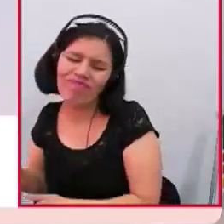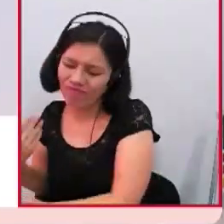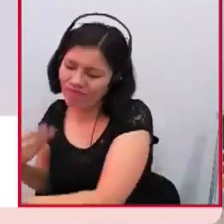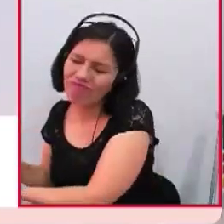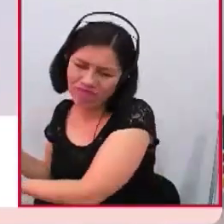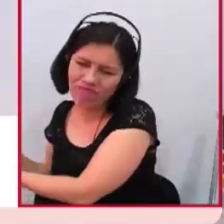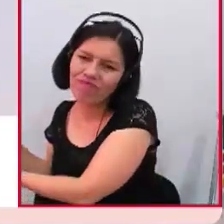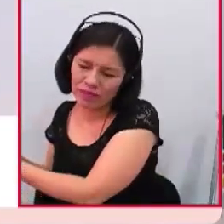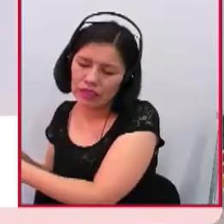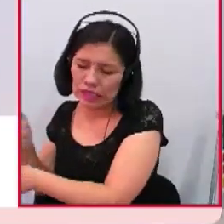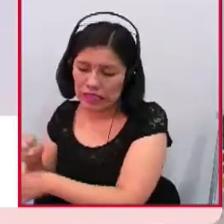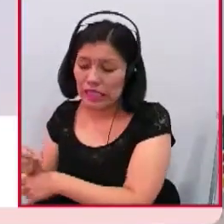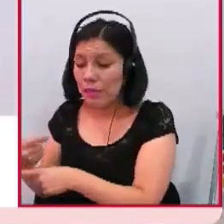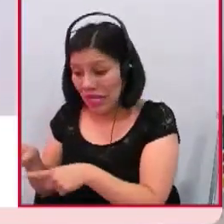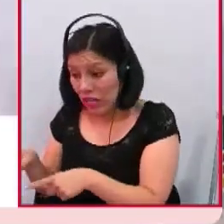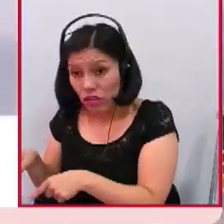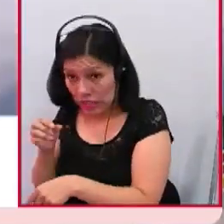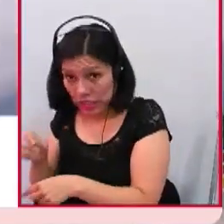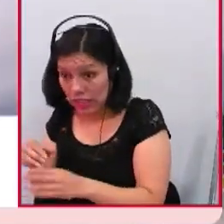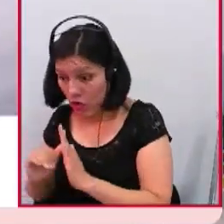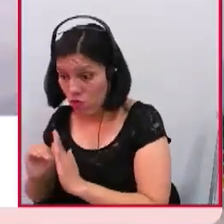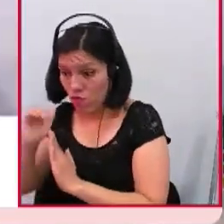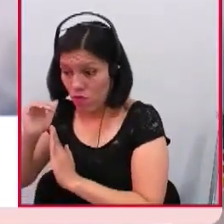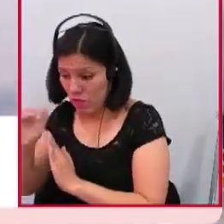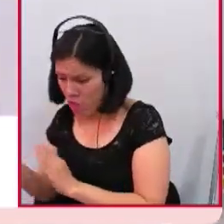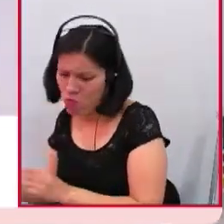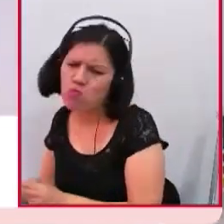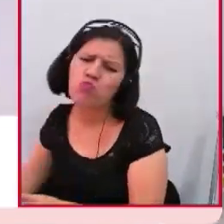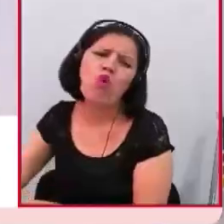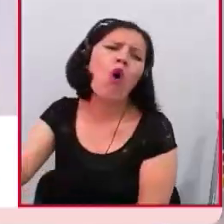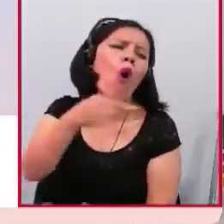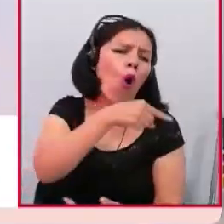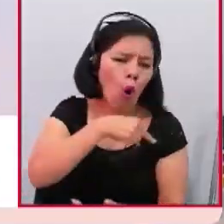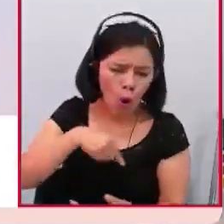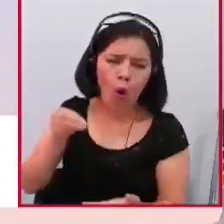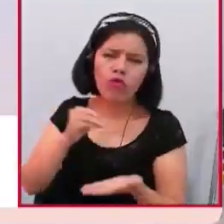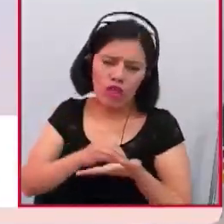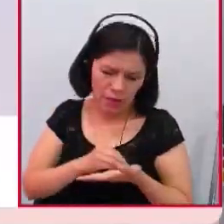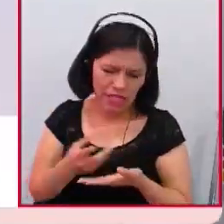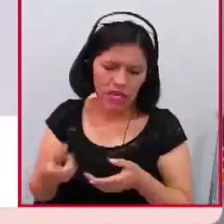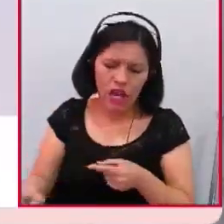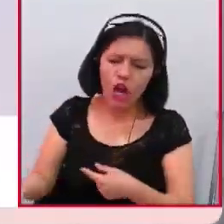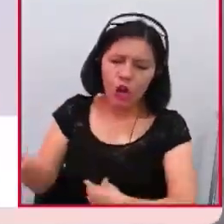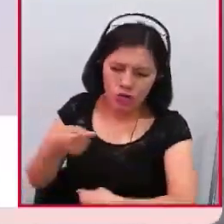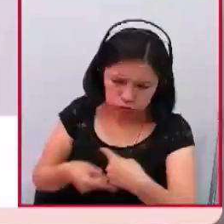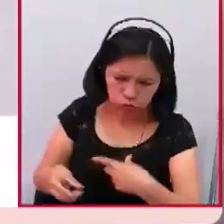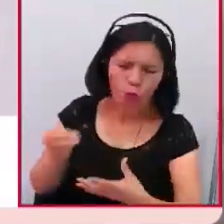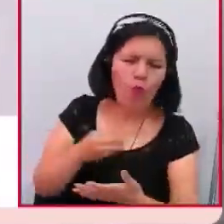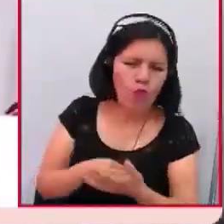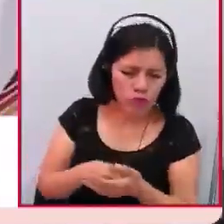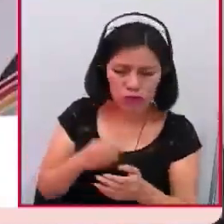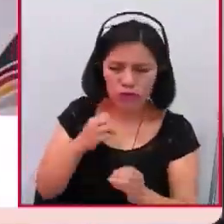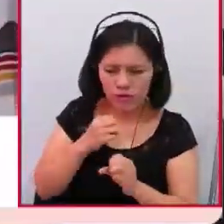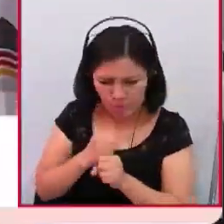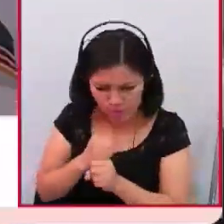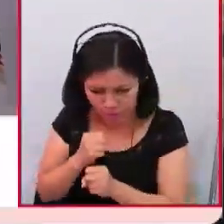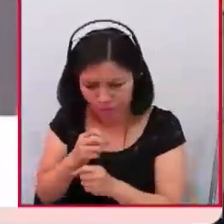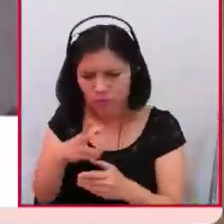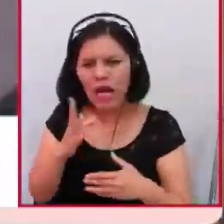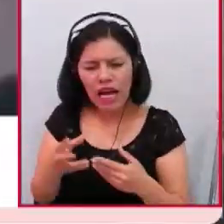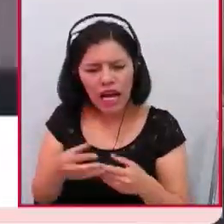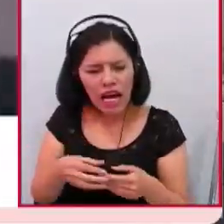tratado. Así es el proceso de hacer. Muy bien, ingeniero Márquez, muchas gracias por su presentación, las